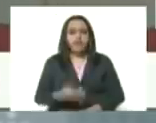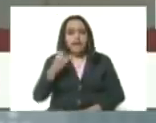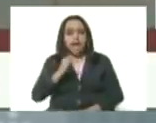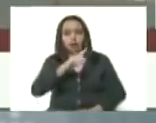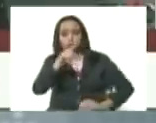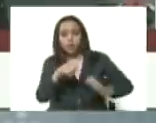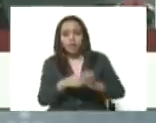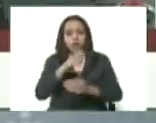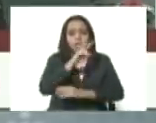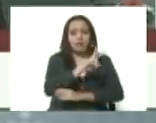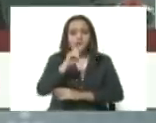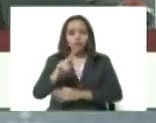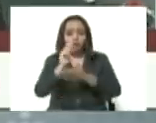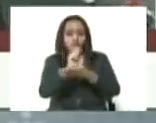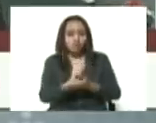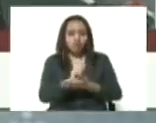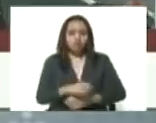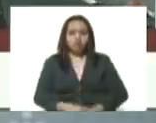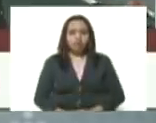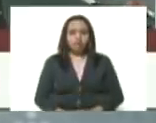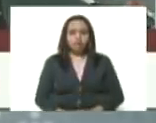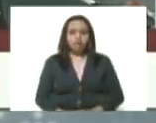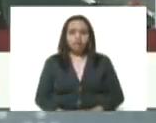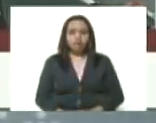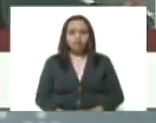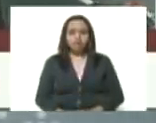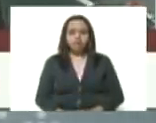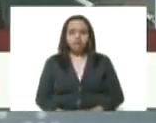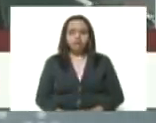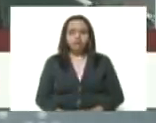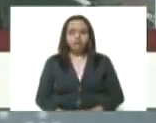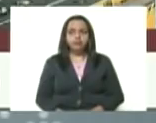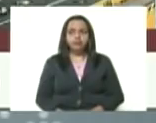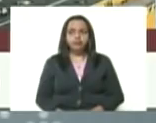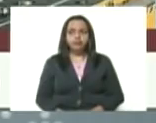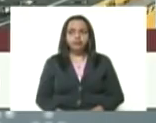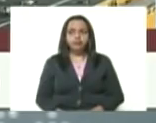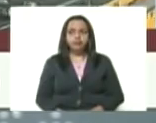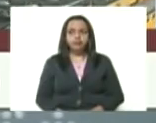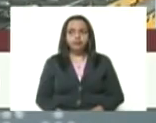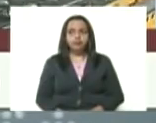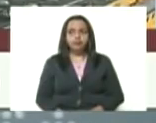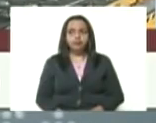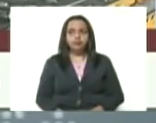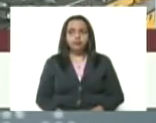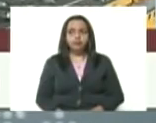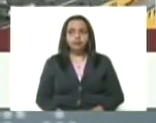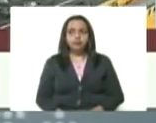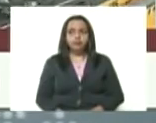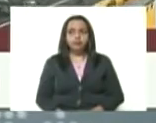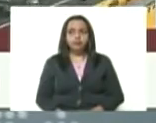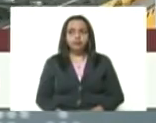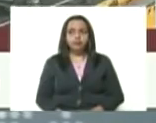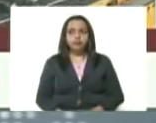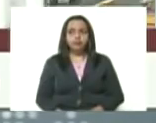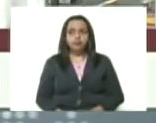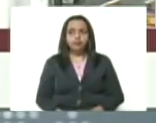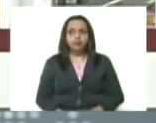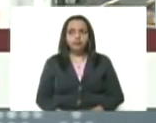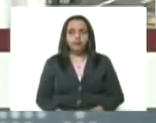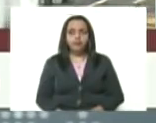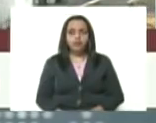totaliza prácticamente 20 toneladas. And the stuff will be used in the fight of the coronavirus COVID-19.